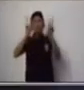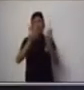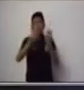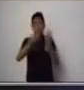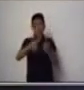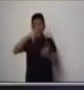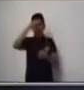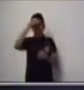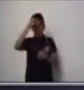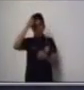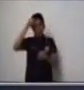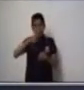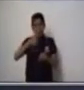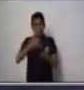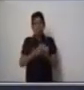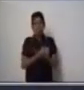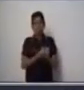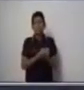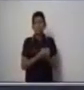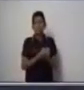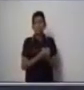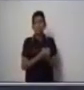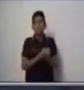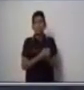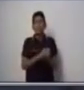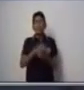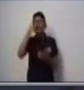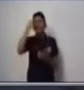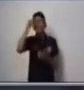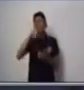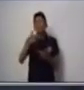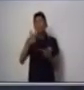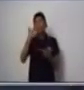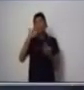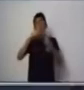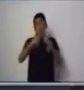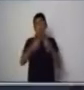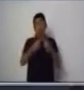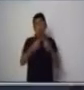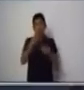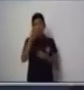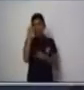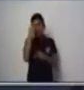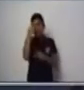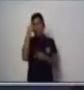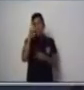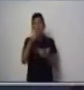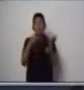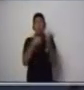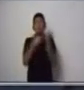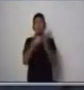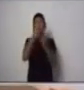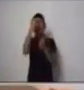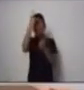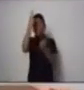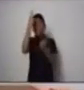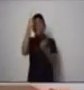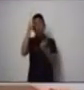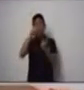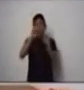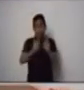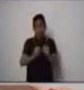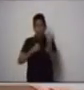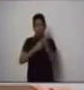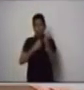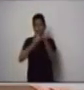día de hoy. Hoy iniciamos y vamos a trabajar y reforzar el tema de